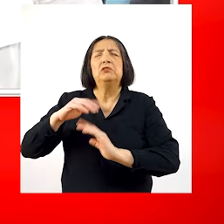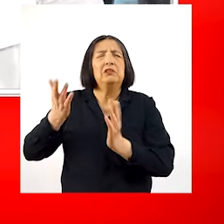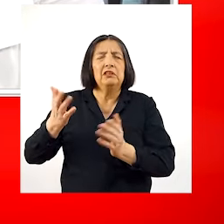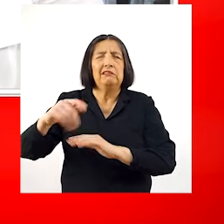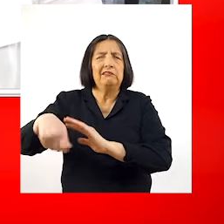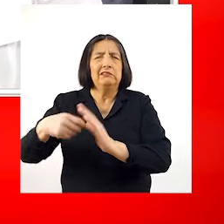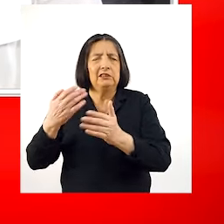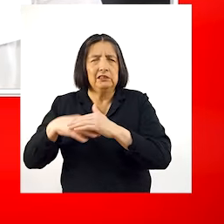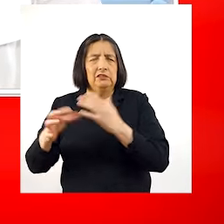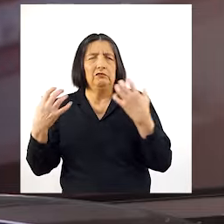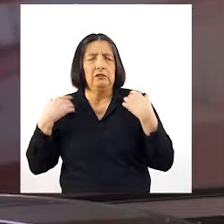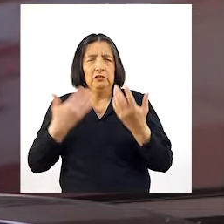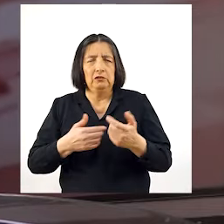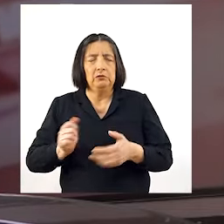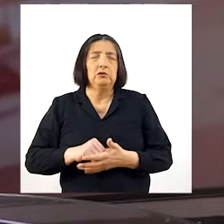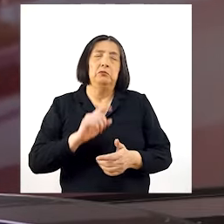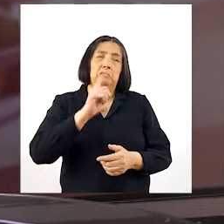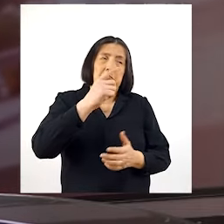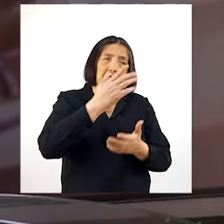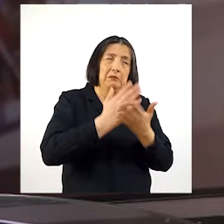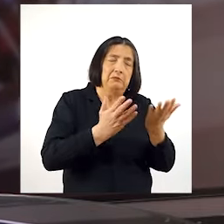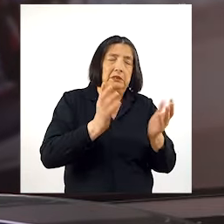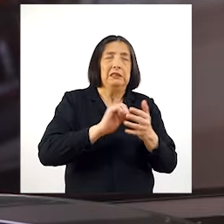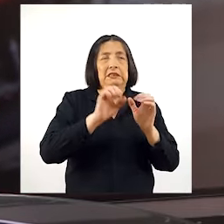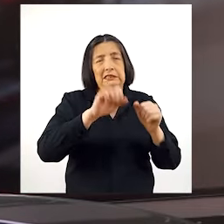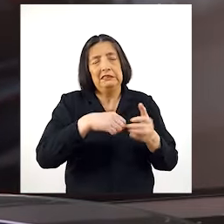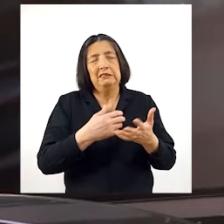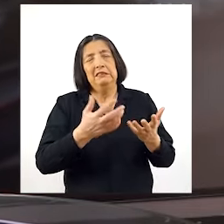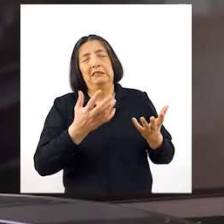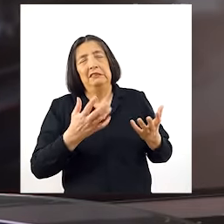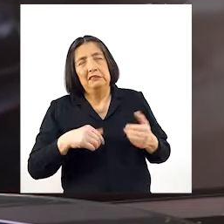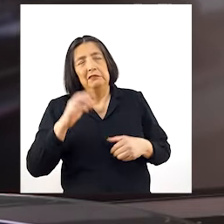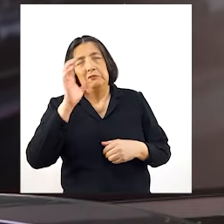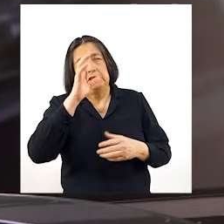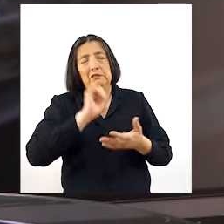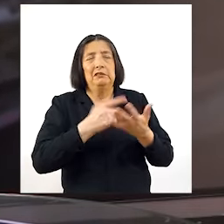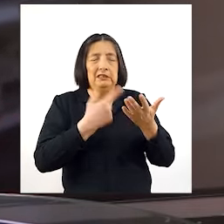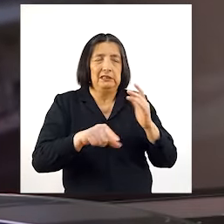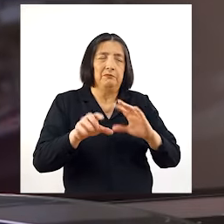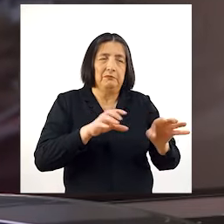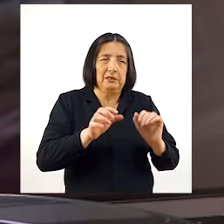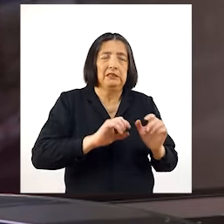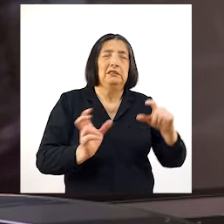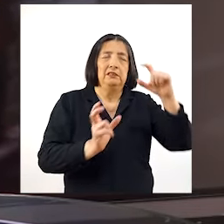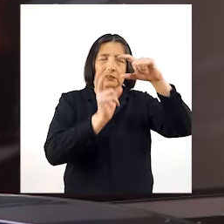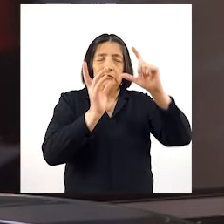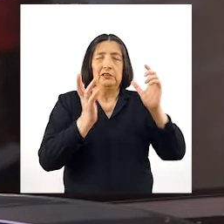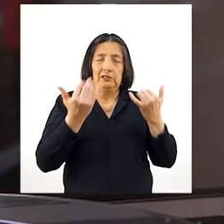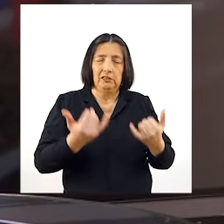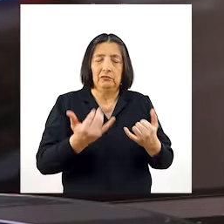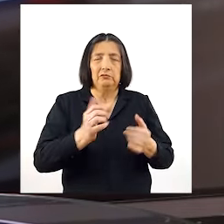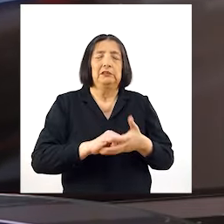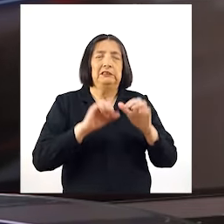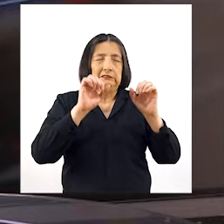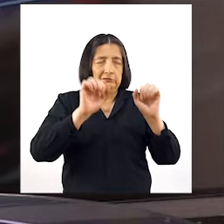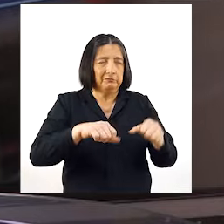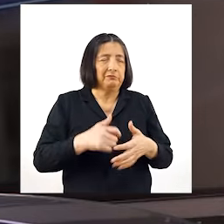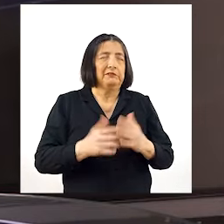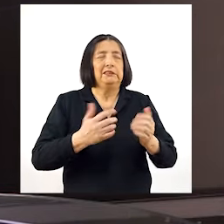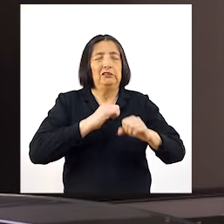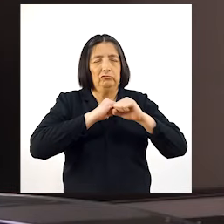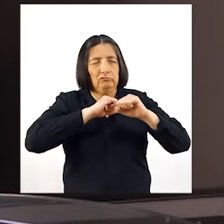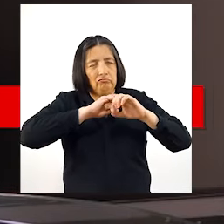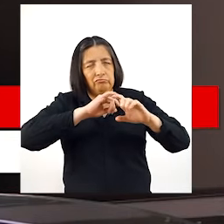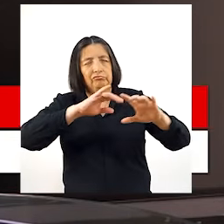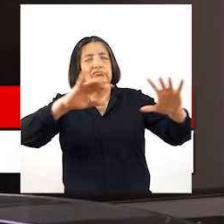corrupción dentro de las entidades? Bueno, un aspecto que sí se ha buscado y va a ser la Contraloría a partir de ahora es que se va a